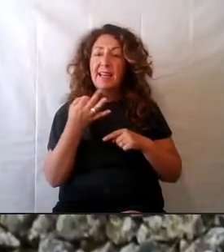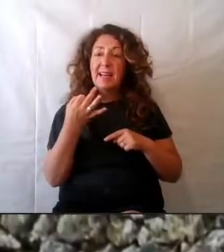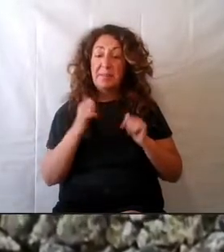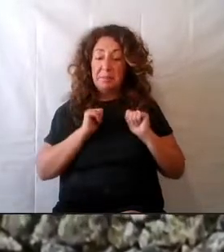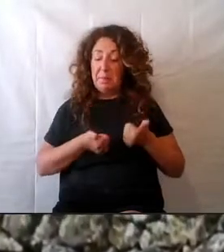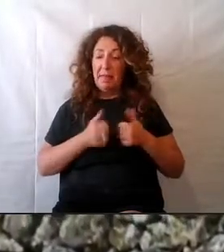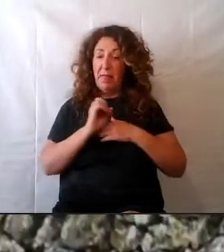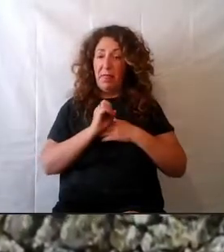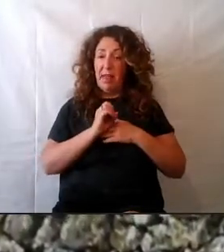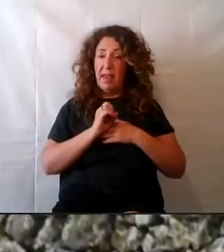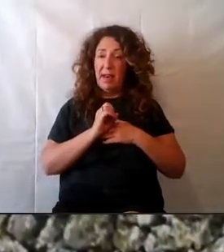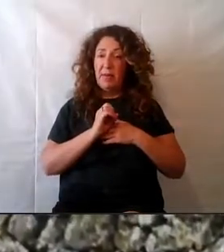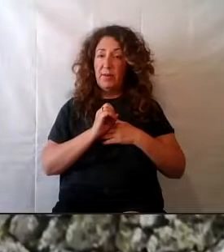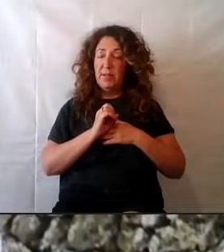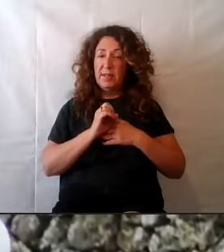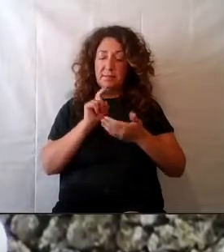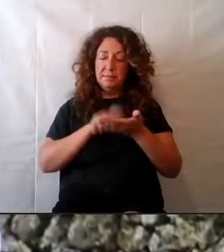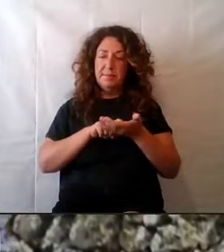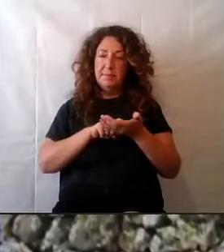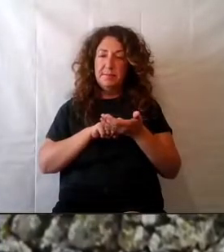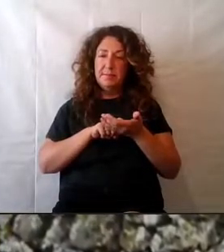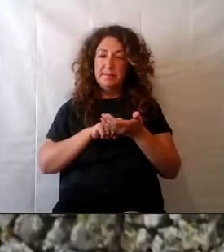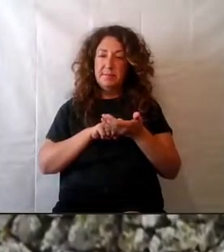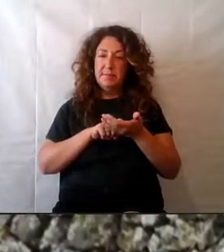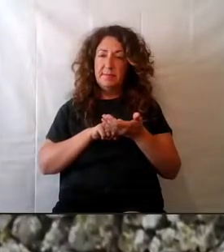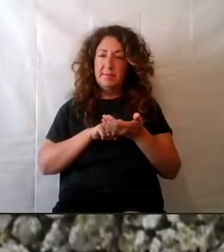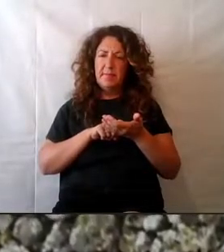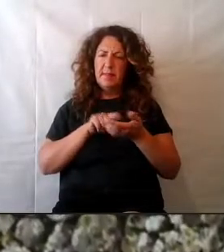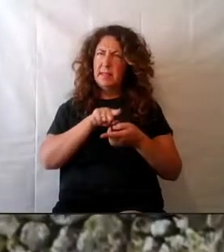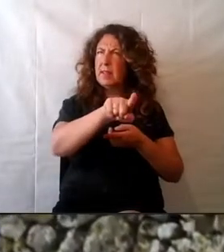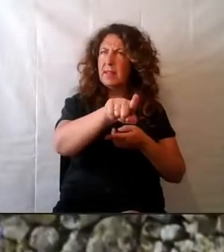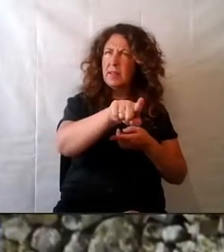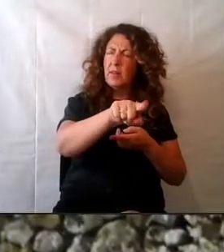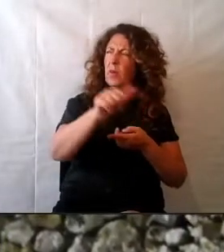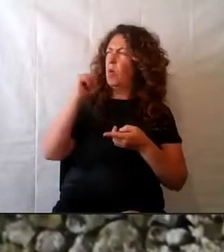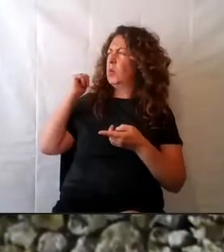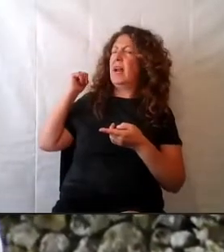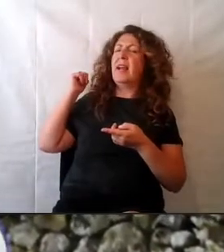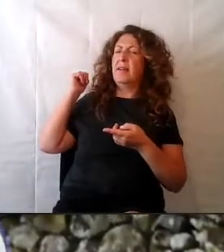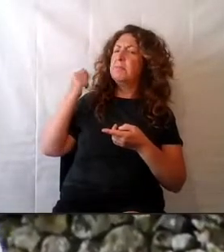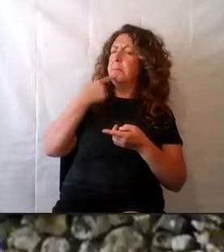puedo determinar si voy en dirección contraria o voy en la dirección correcta